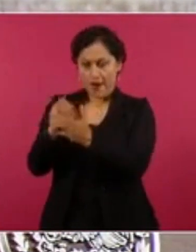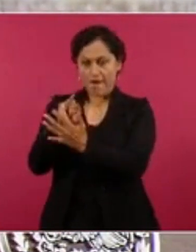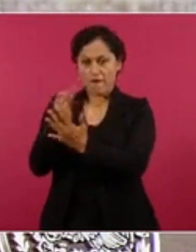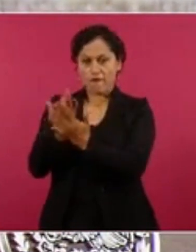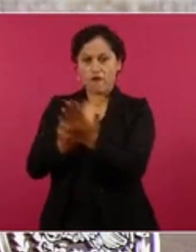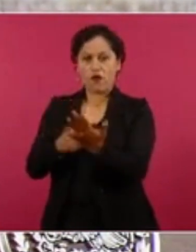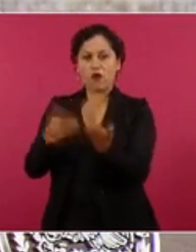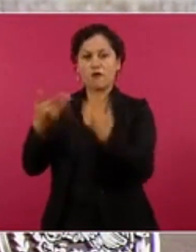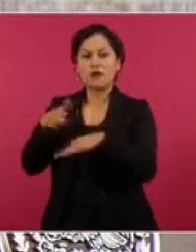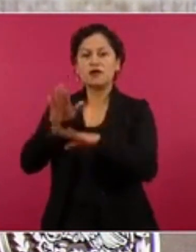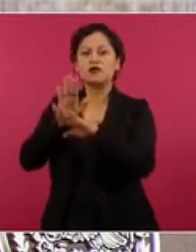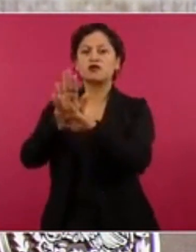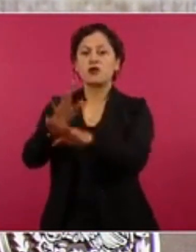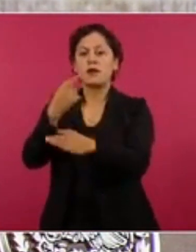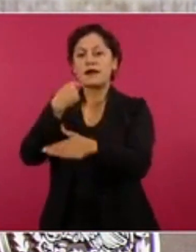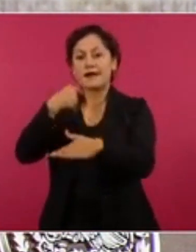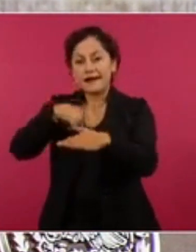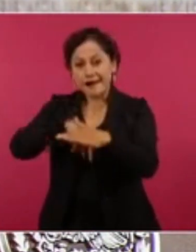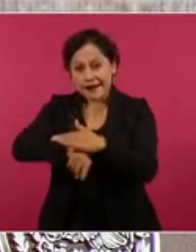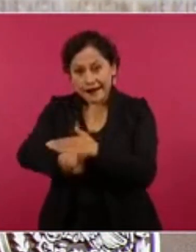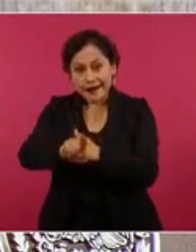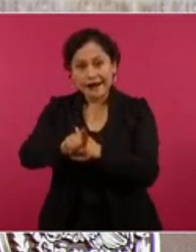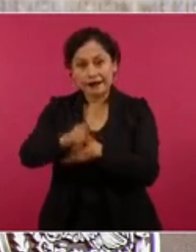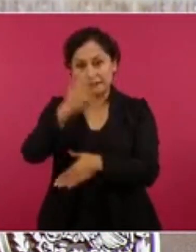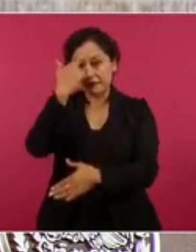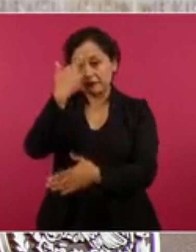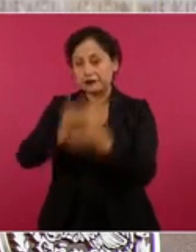y violaciones de derechos humanos,